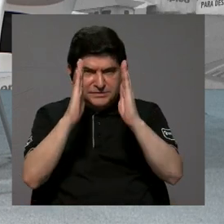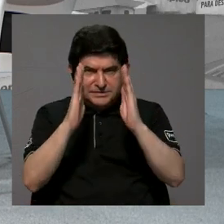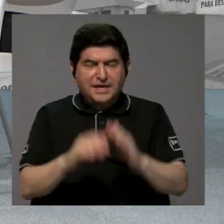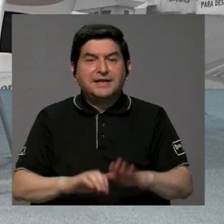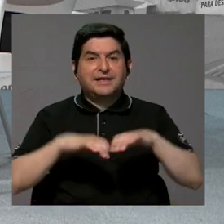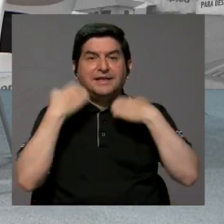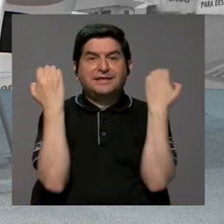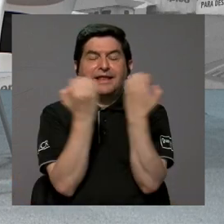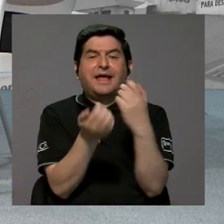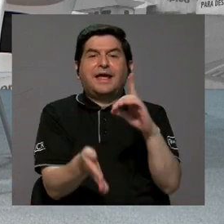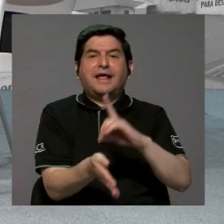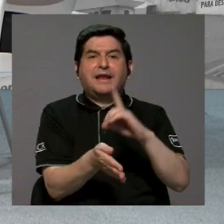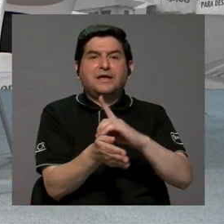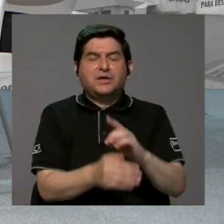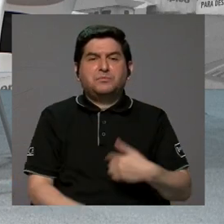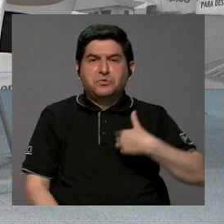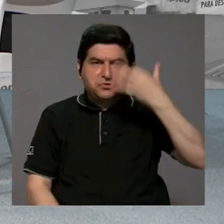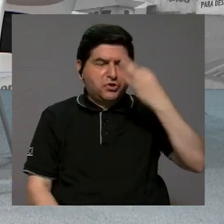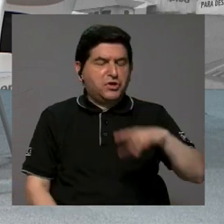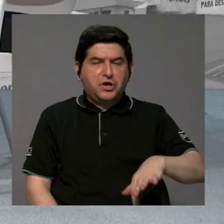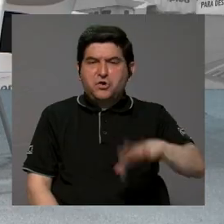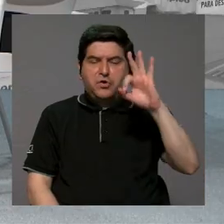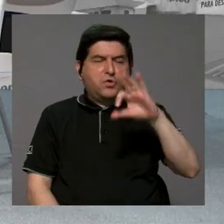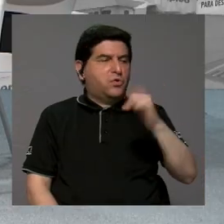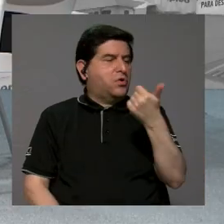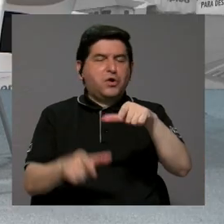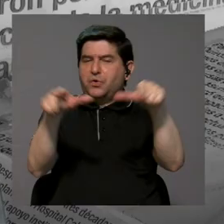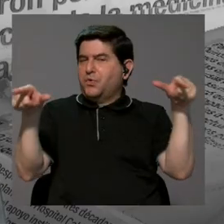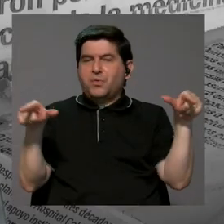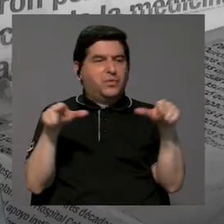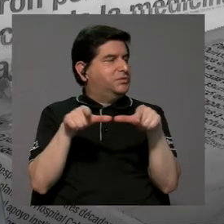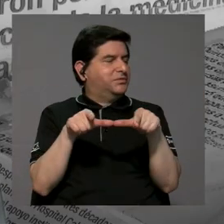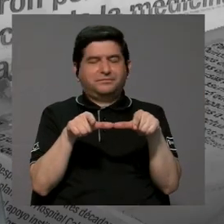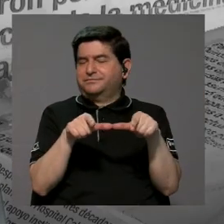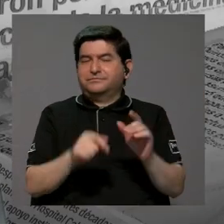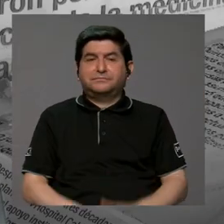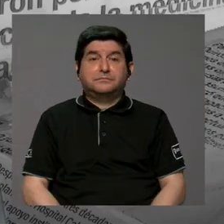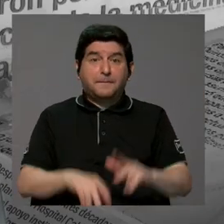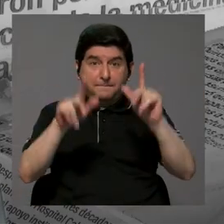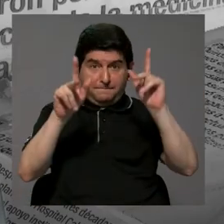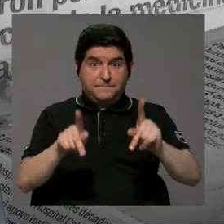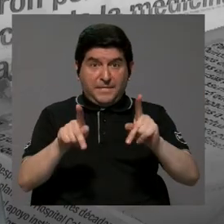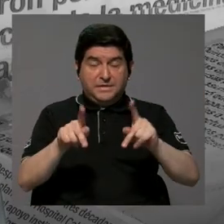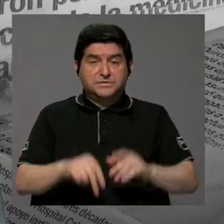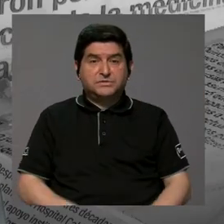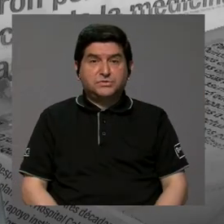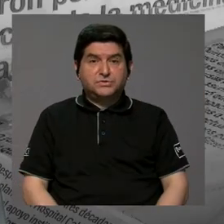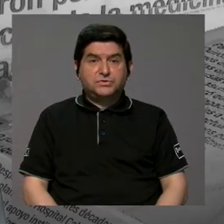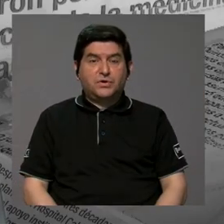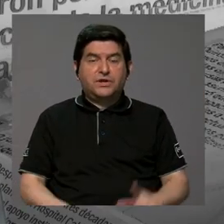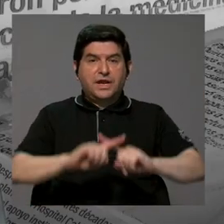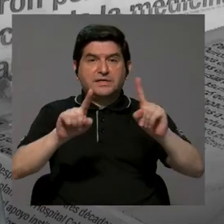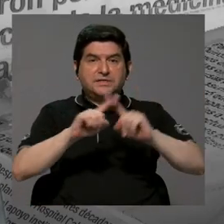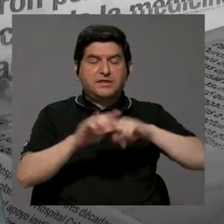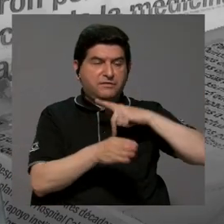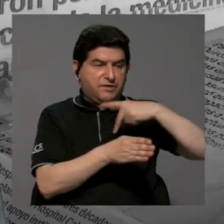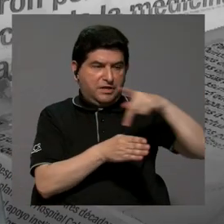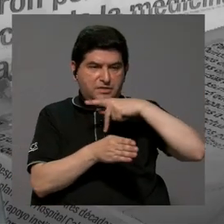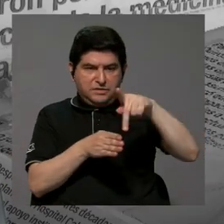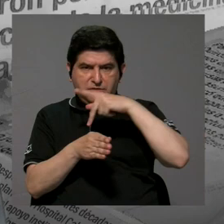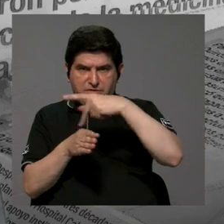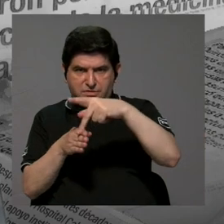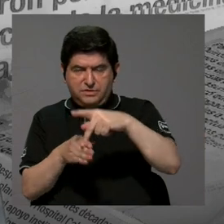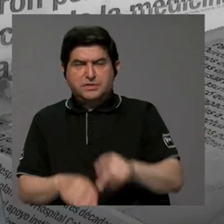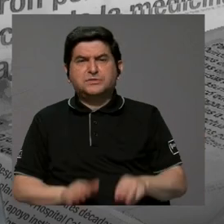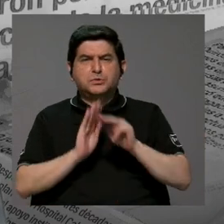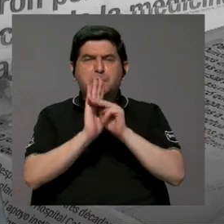tiene este equipo médico, no vamos a encontrar en ninguna parte. O sea, es un equipo interdisciplinario